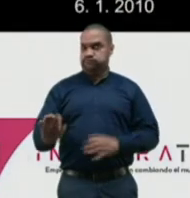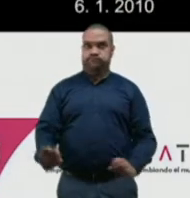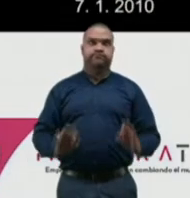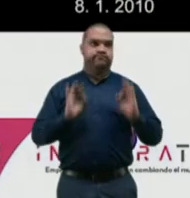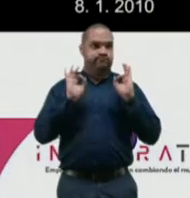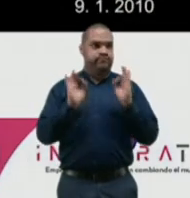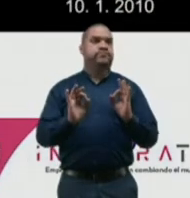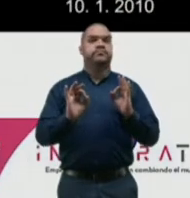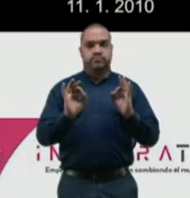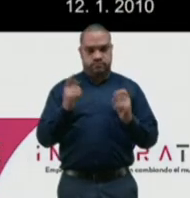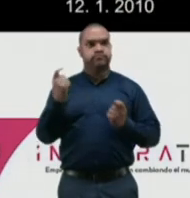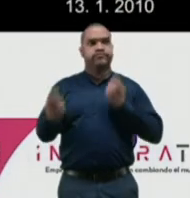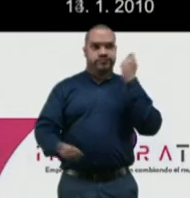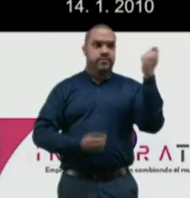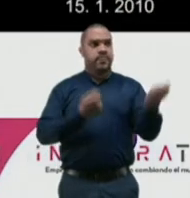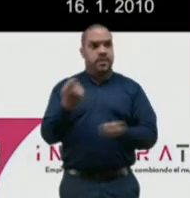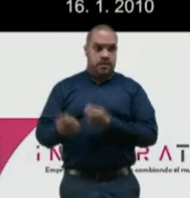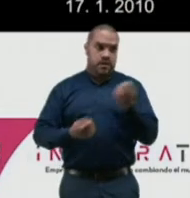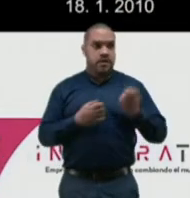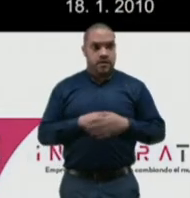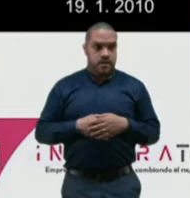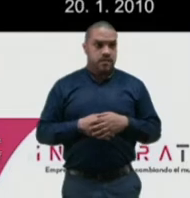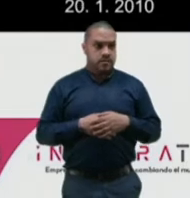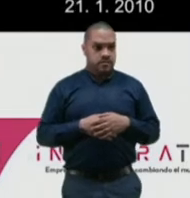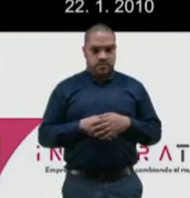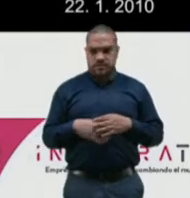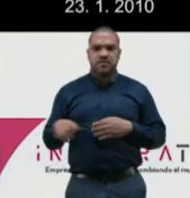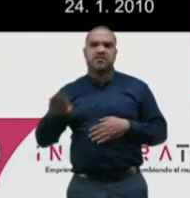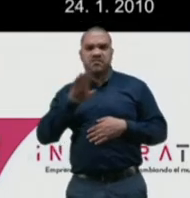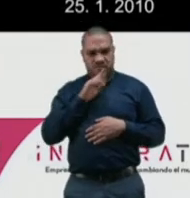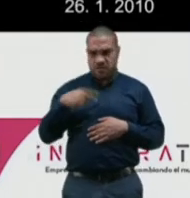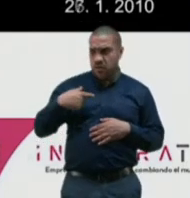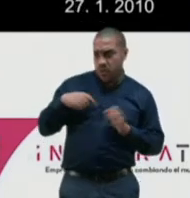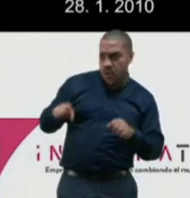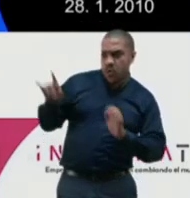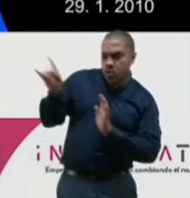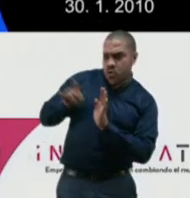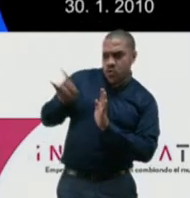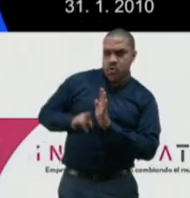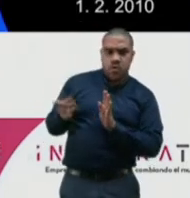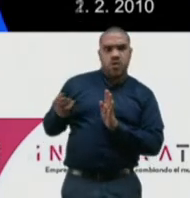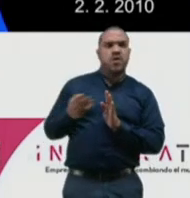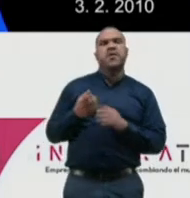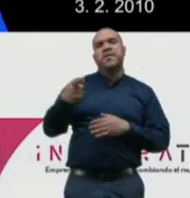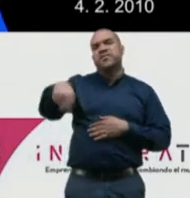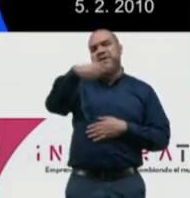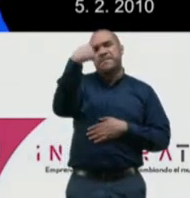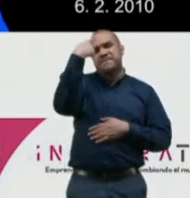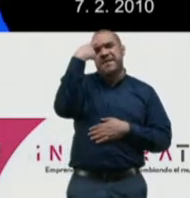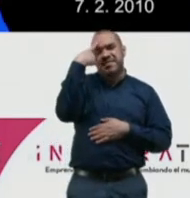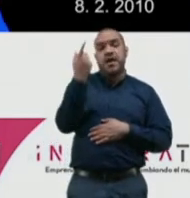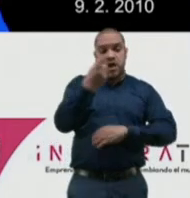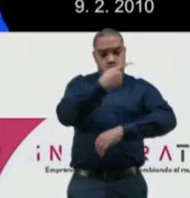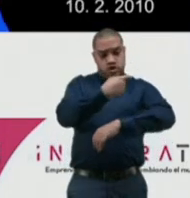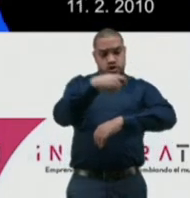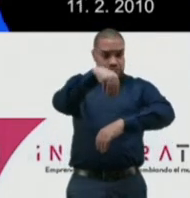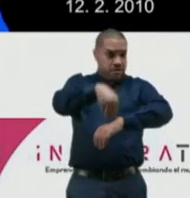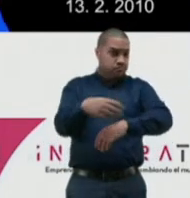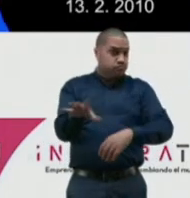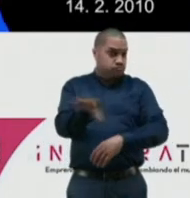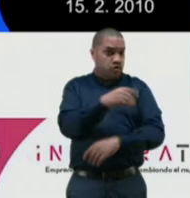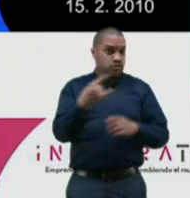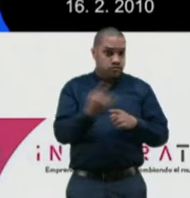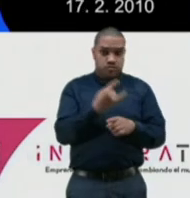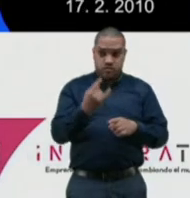el mercado. Nadie puede competir con eso. De hecho, quiero que piensen en un momento en Gmail. Todos tenemos Gmail.